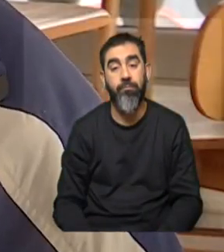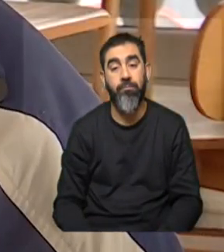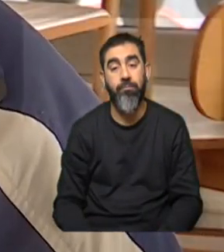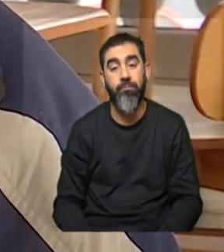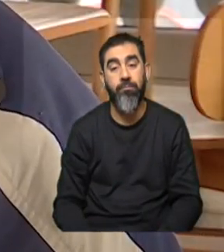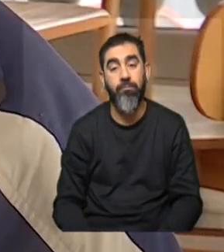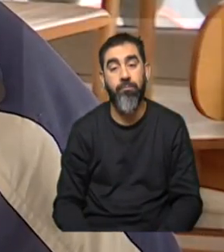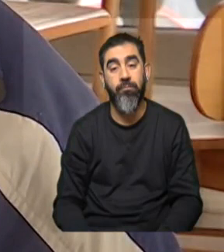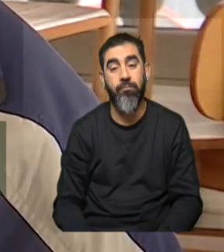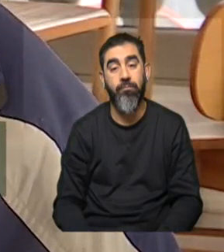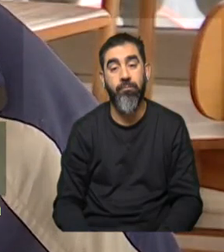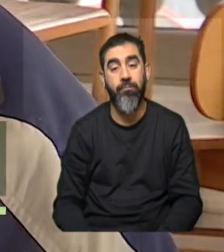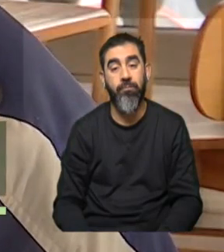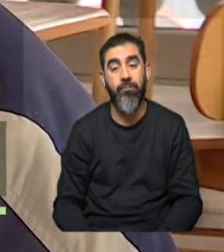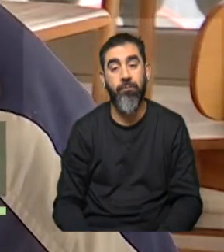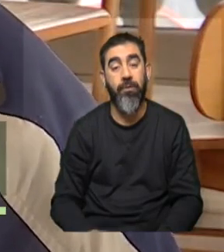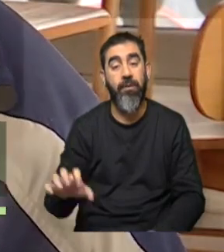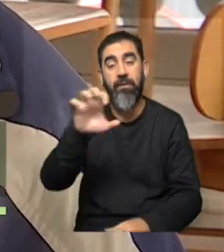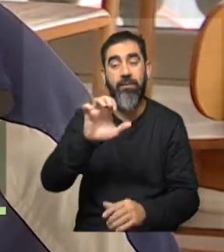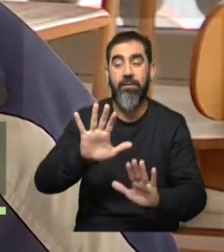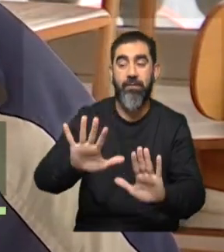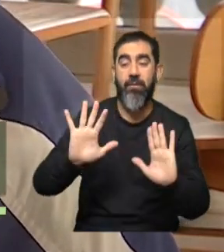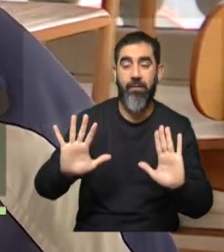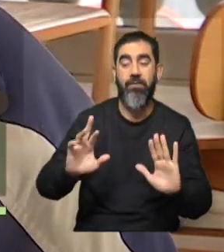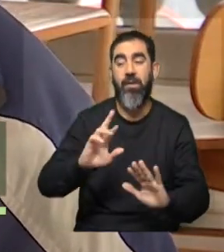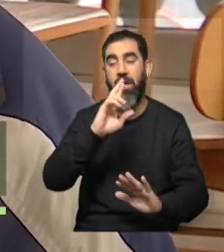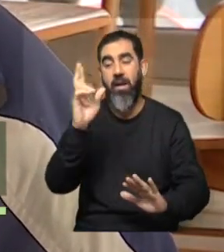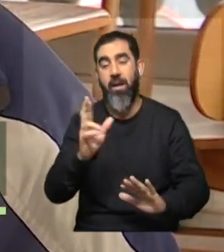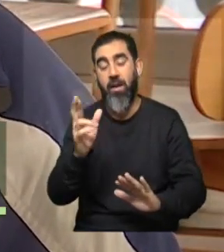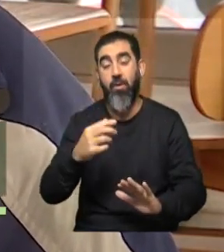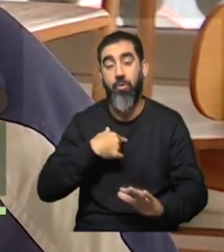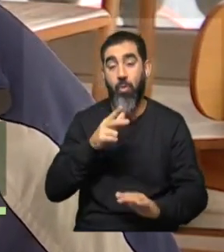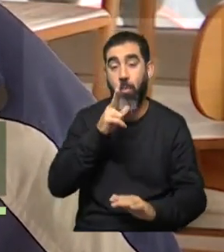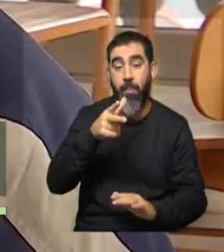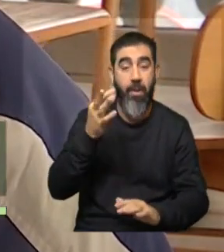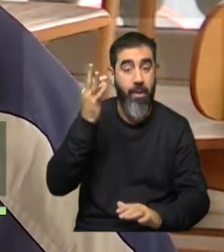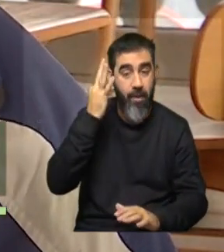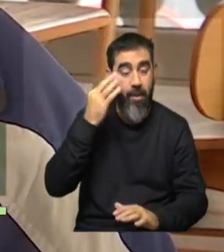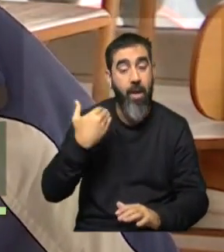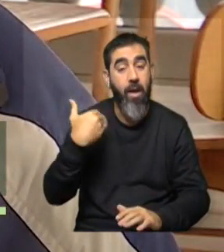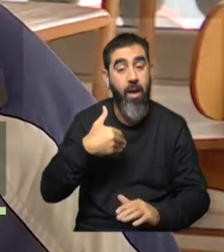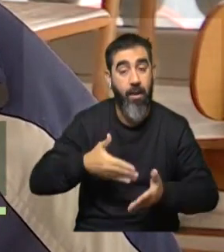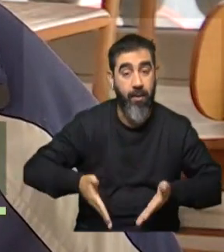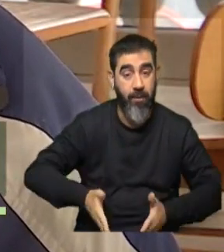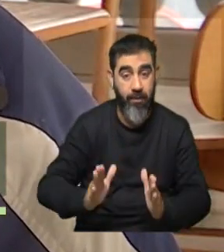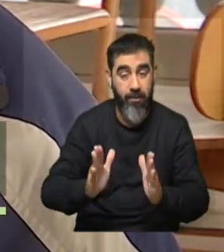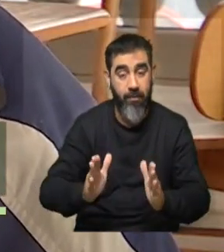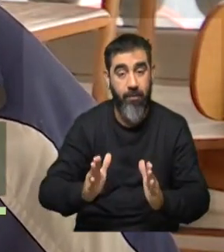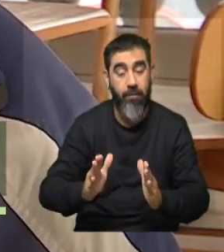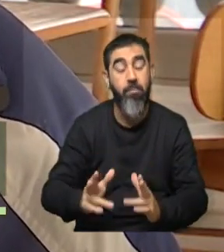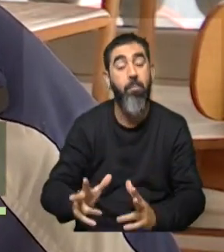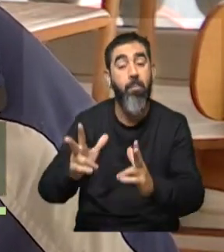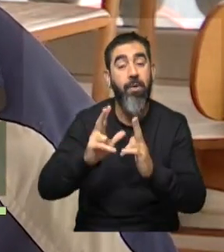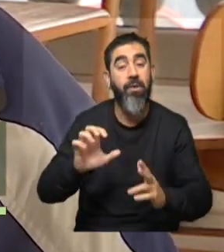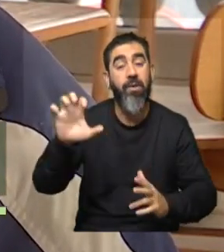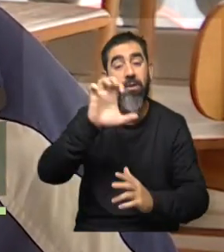Y es que uno nunca se va del Cerro es re raro eso yo tengo a mi hija que es Argentina que siempre me dice